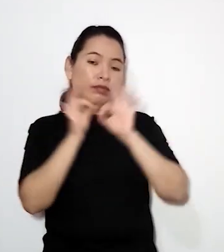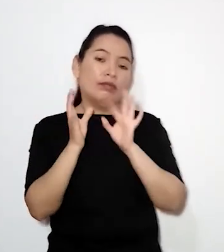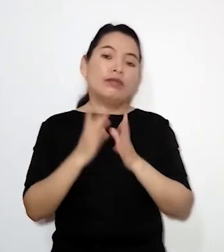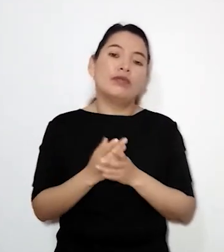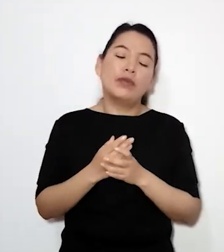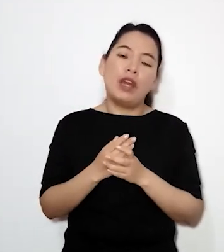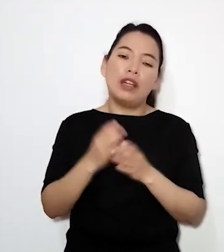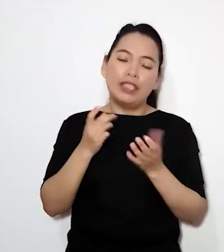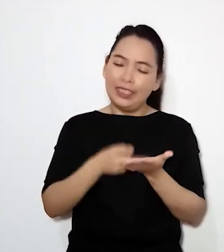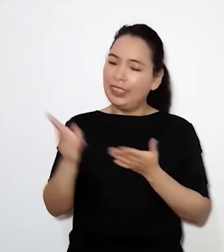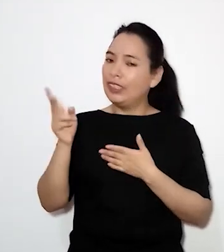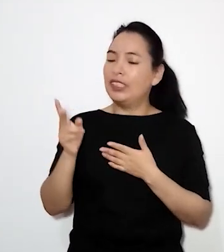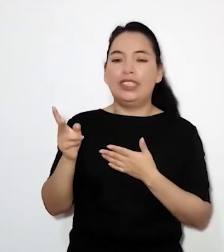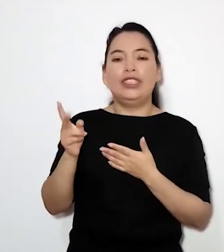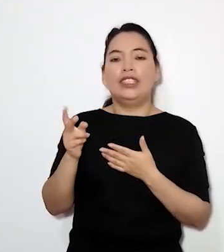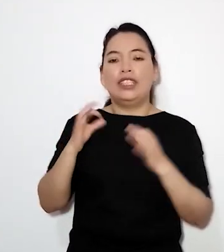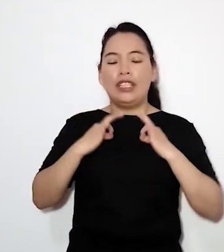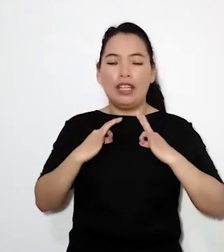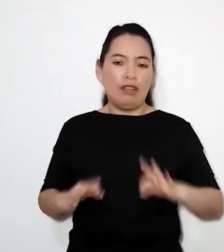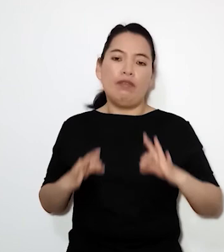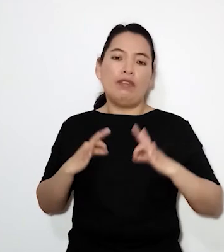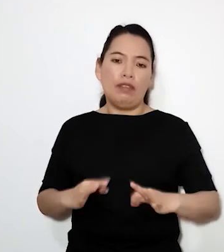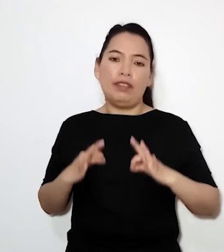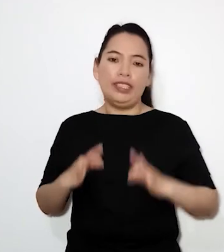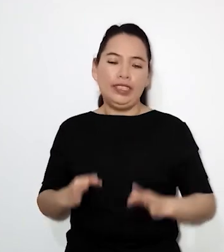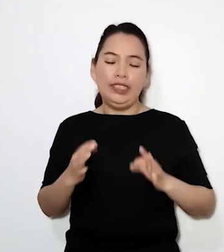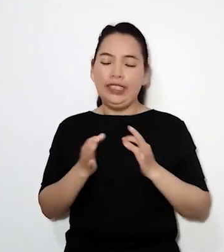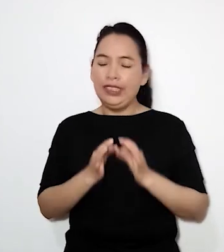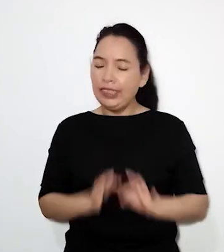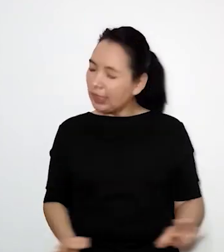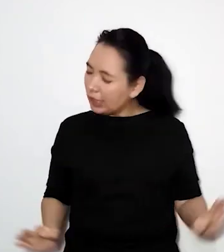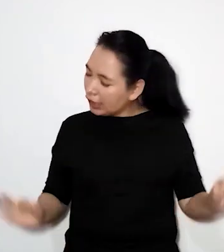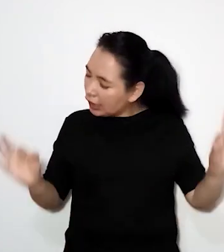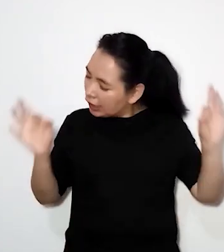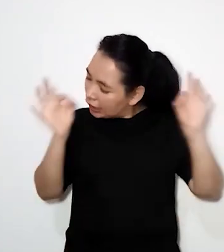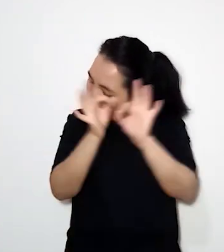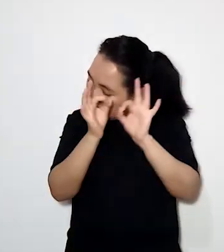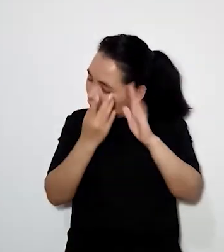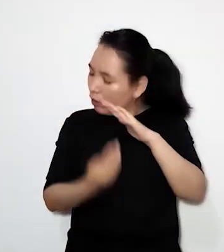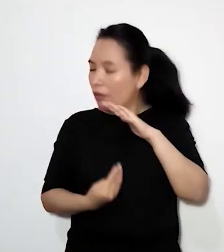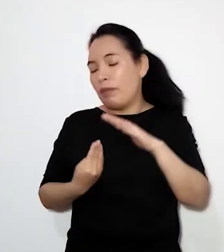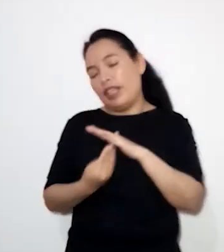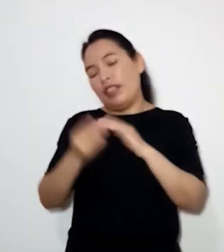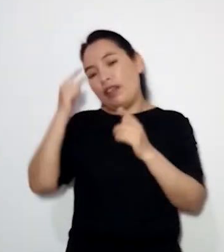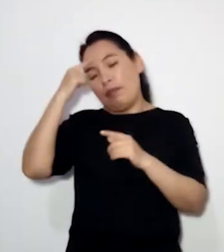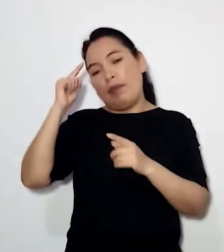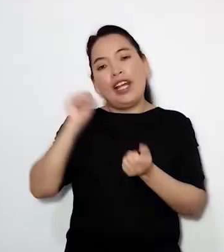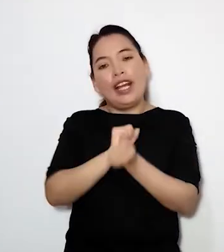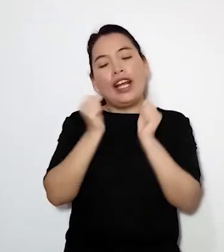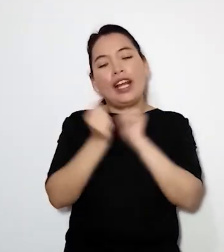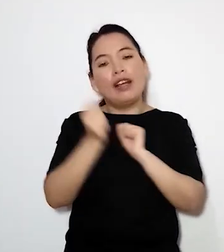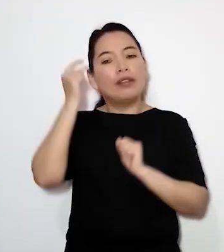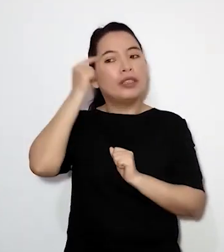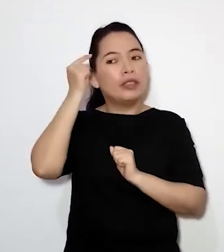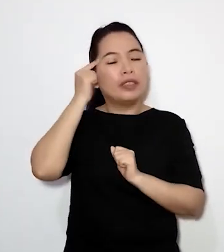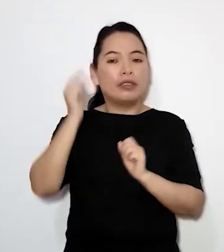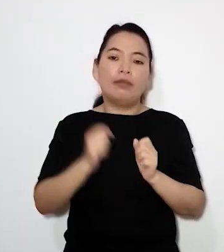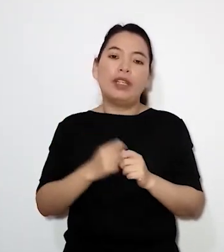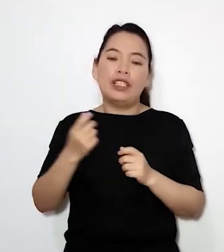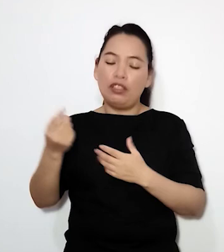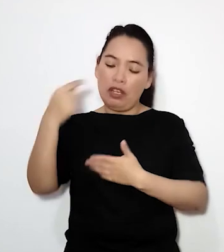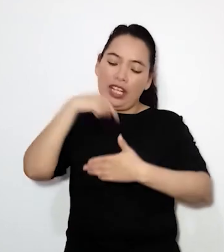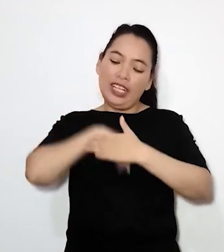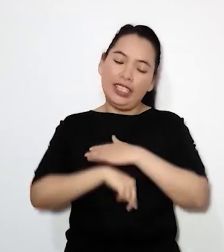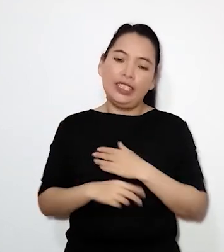fundamental para poder desmontar prejuicios e ideas preconcebidas dentro de las y los docentes, el estudiantado y las comunidades